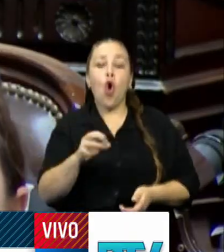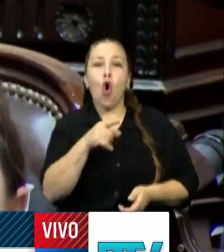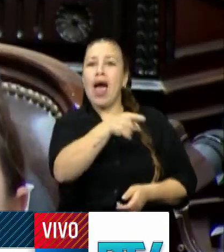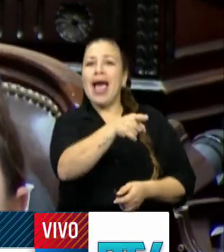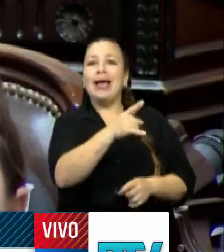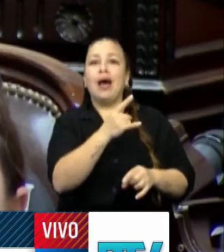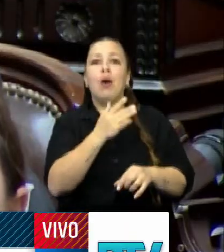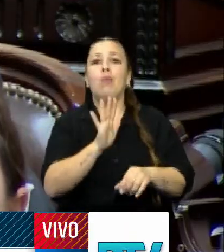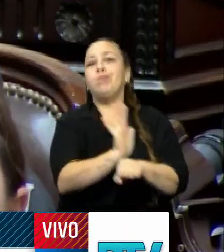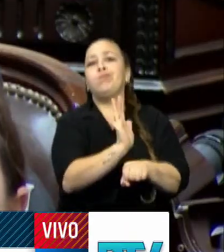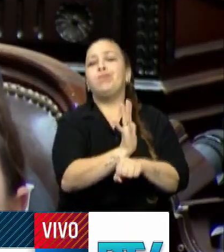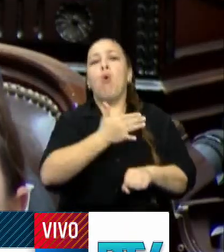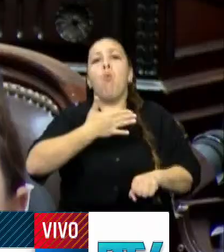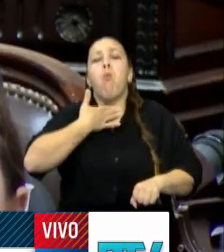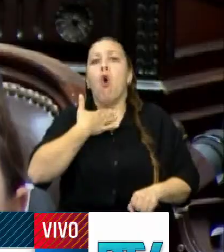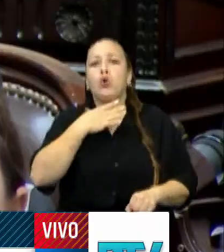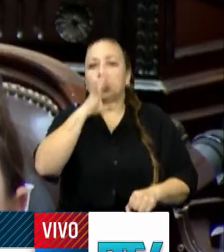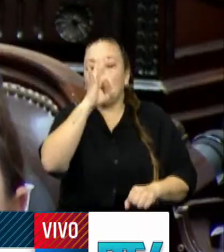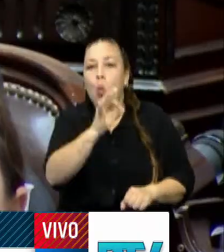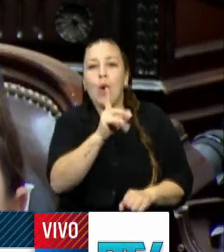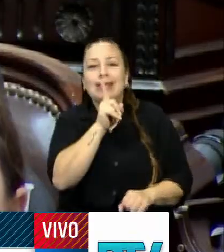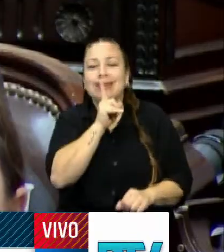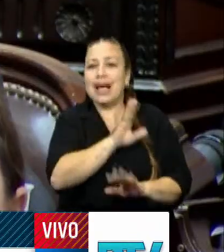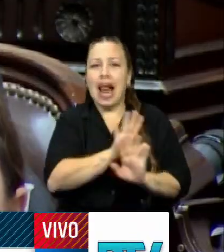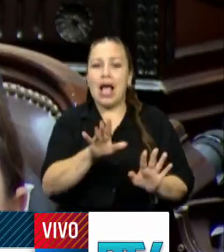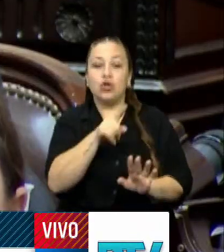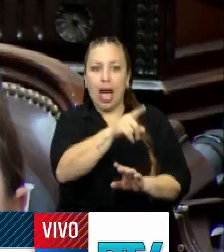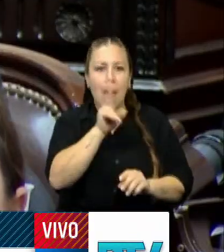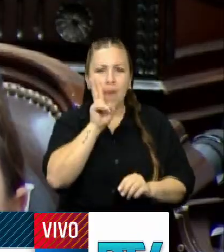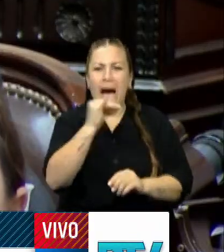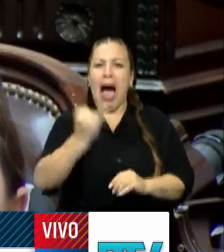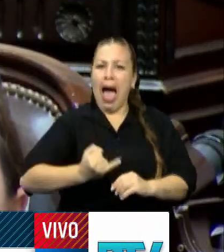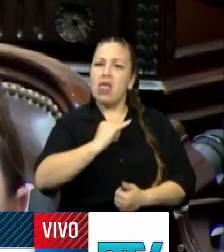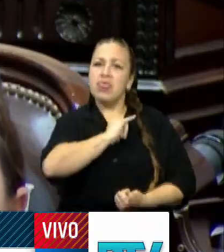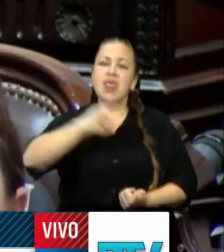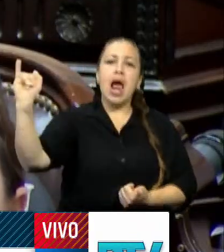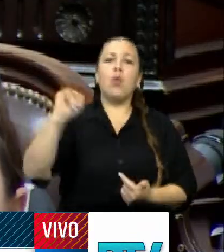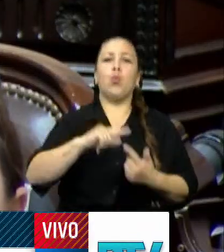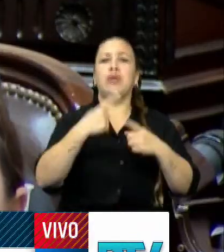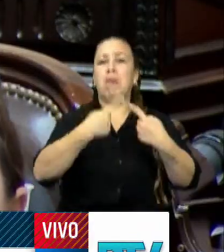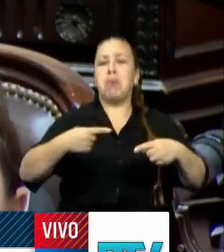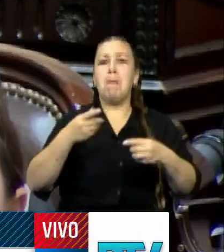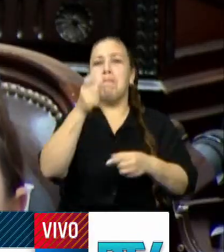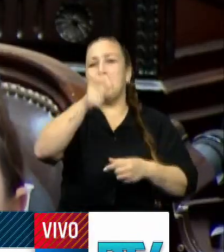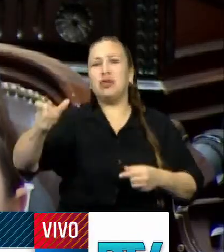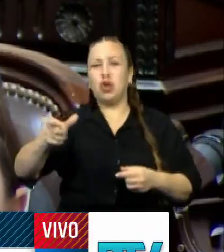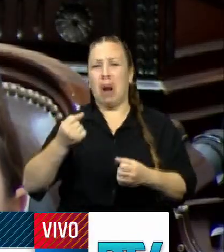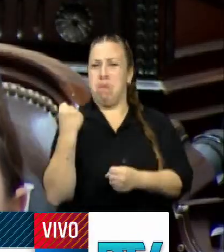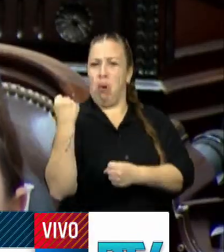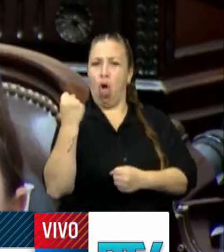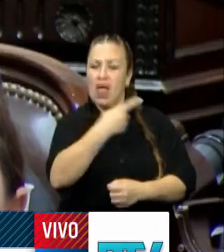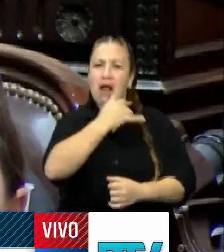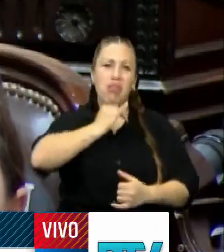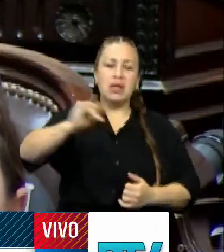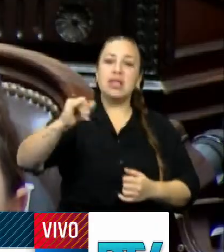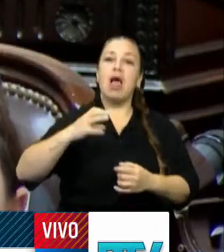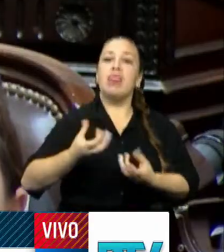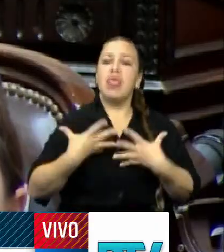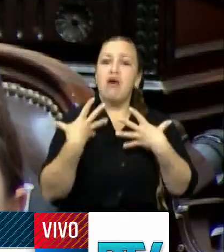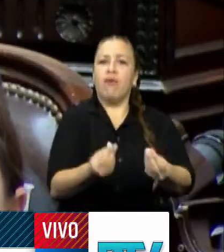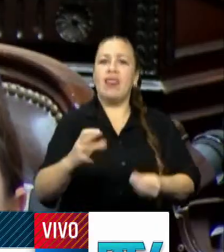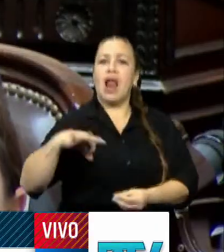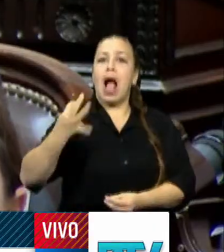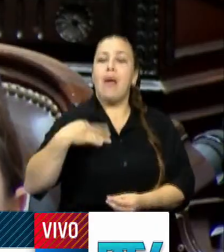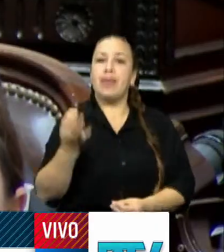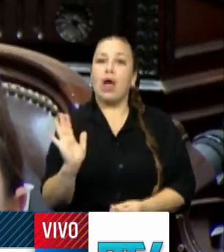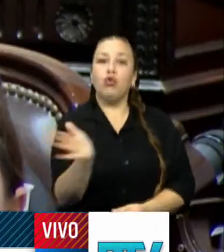cayó, denunció la indiferencia global, interpeló a poderosos, defendió la vida en todas sus formas